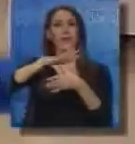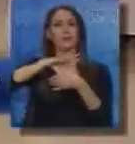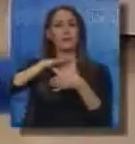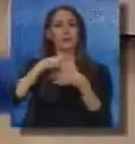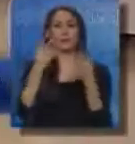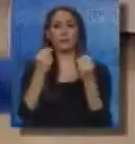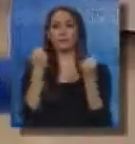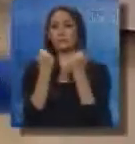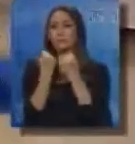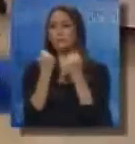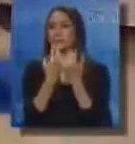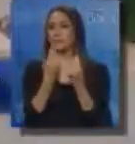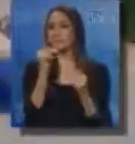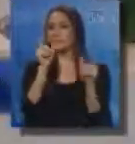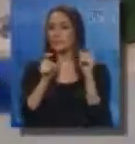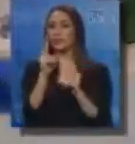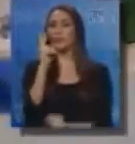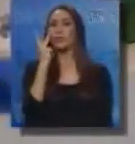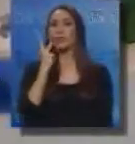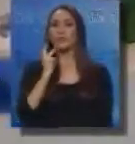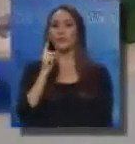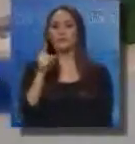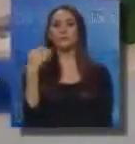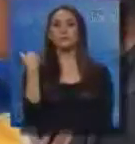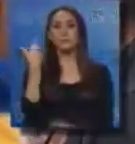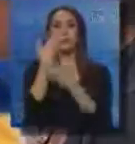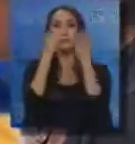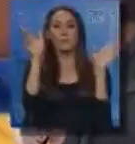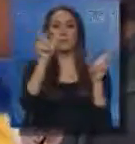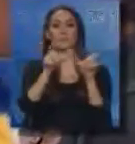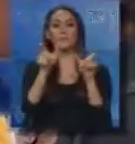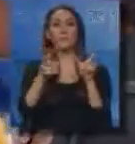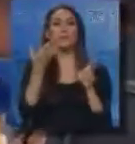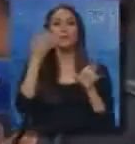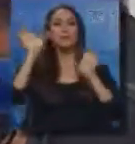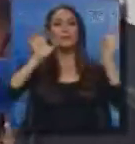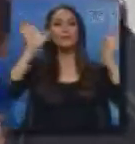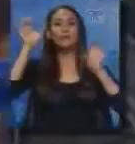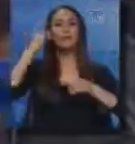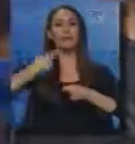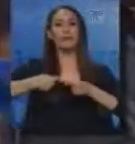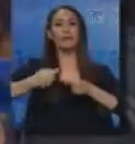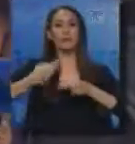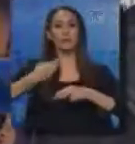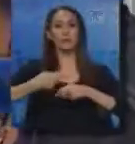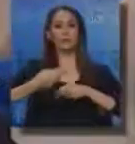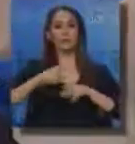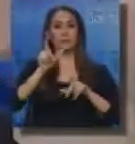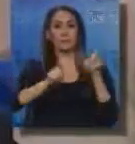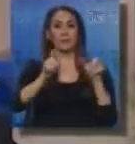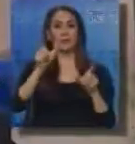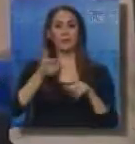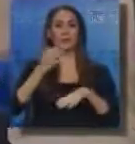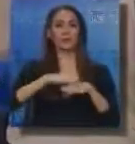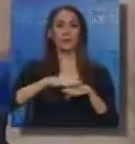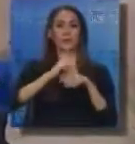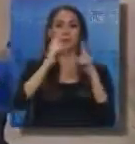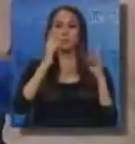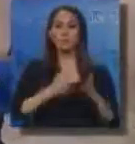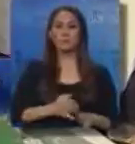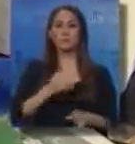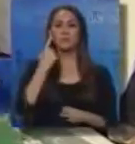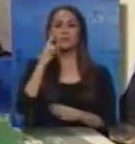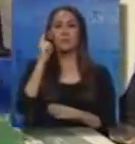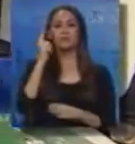lució llena en los dos días en los que abrió sus puertas en el Centro de Exposiciones Quito. Expertos en tendencias laborales y